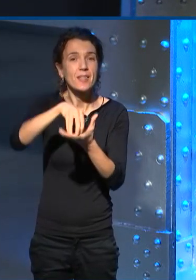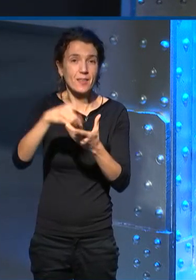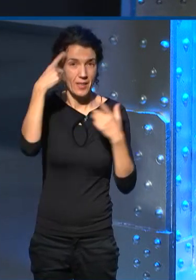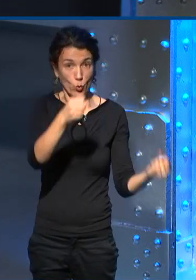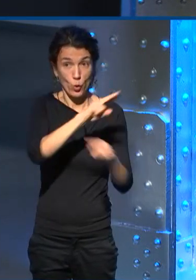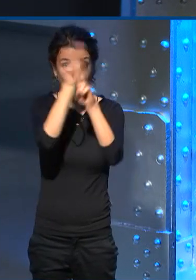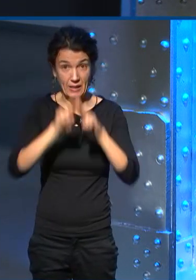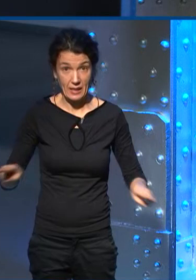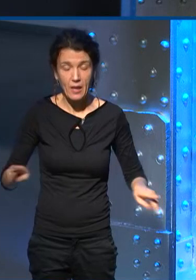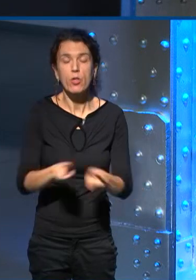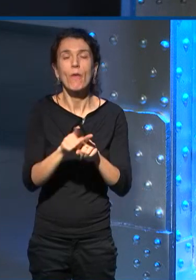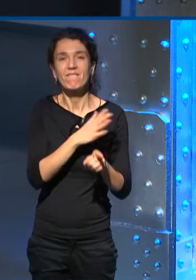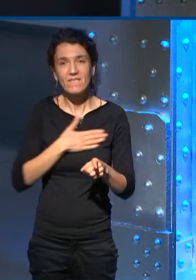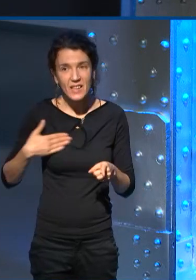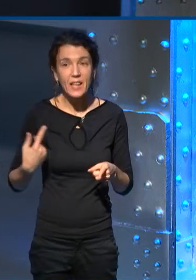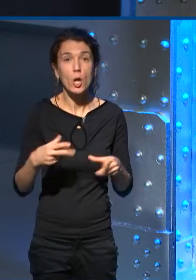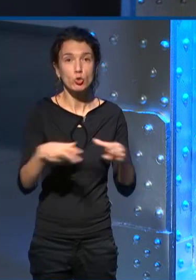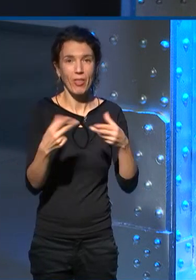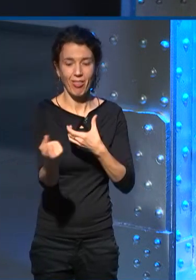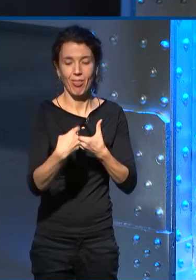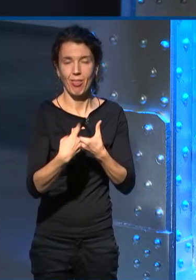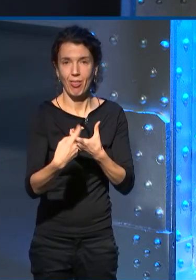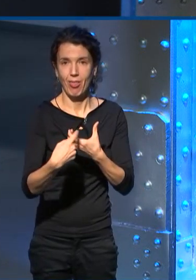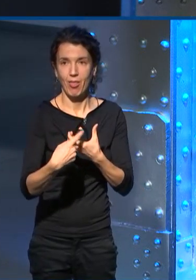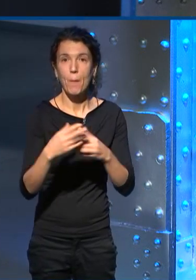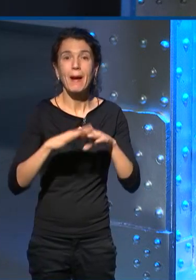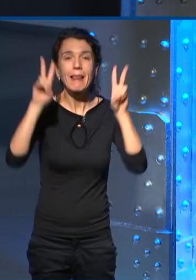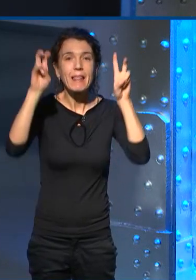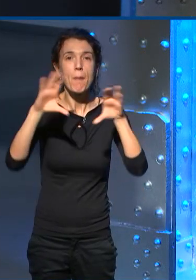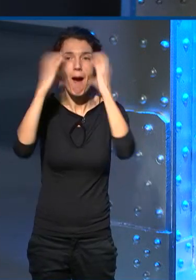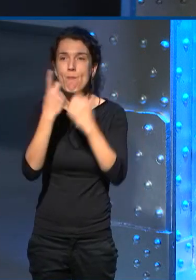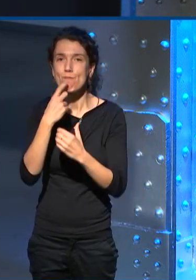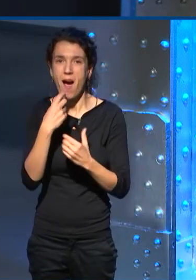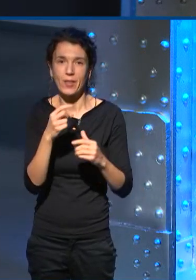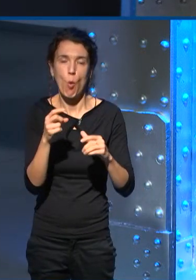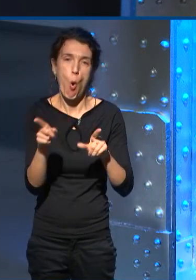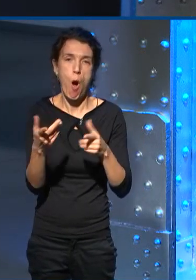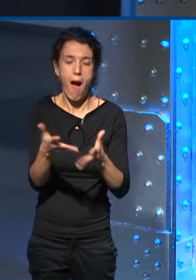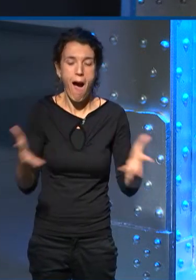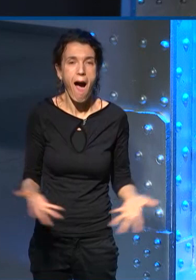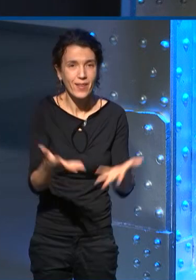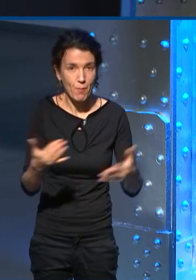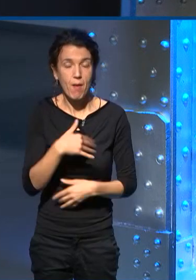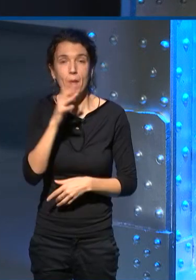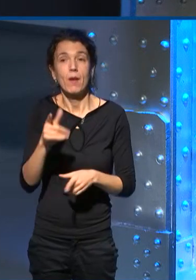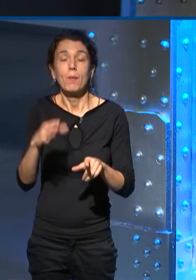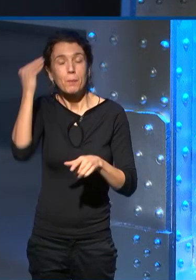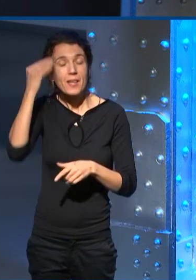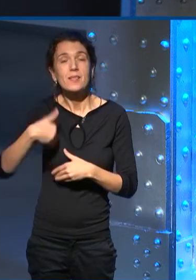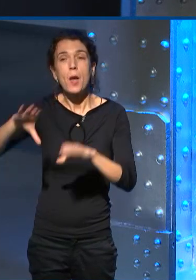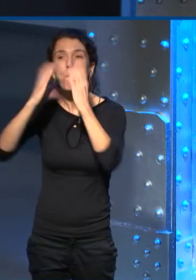a nuestra civilización, nuestra sociedad, con el tema de Marte, porque piensan que Marte es el futuro para la especie